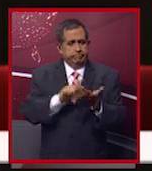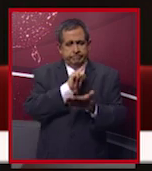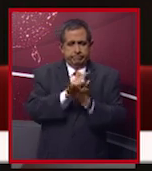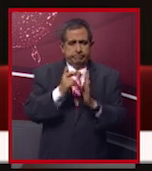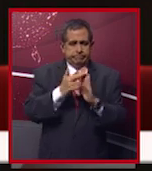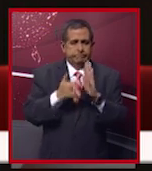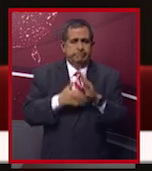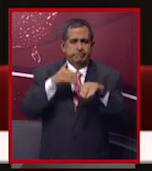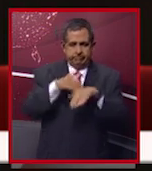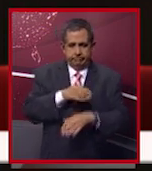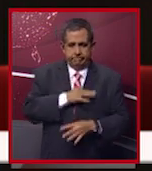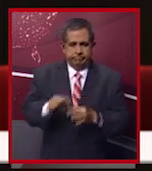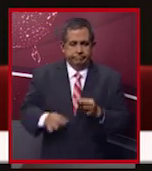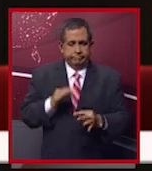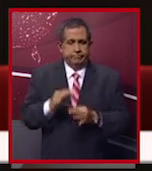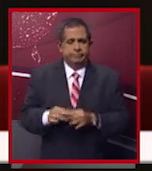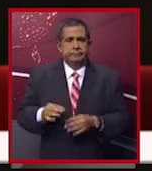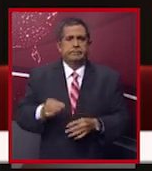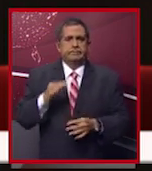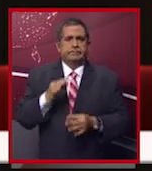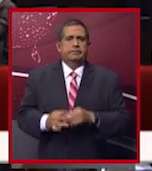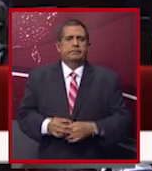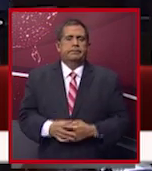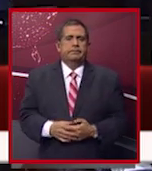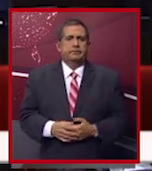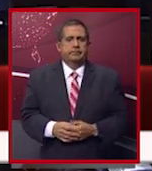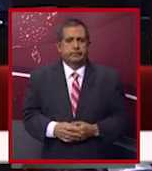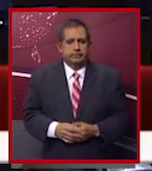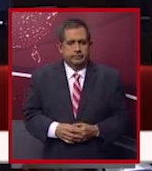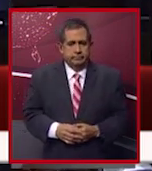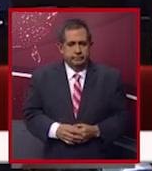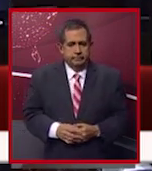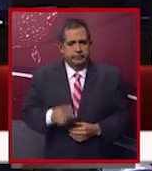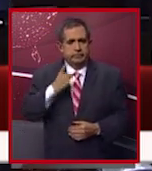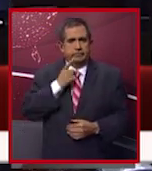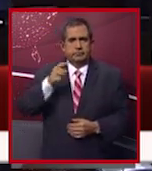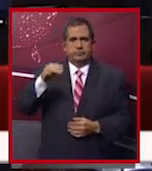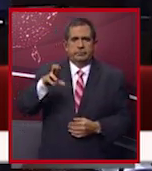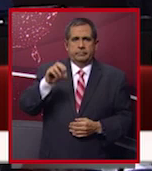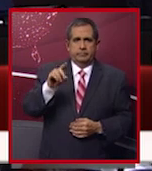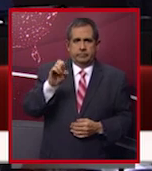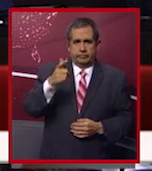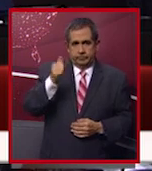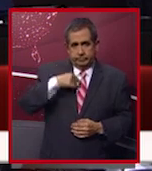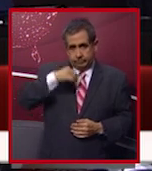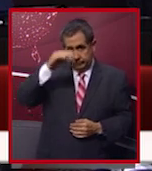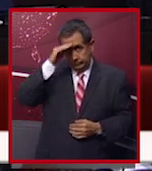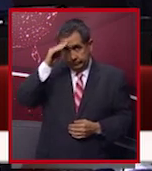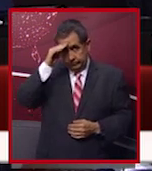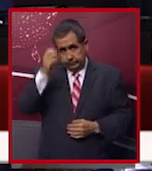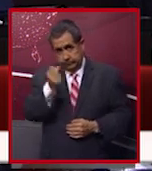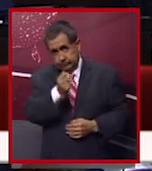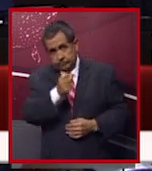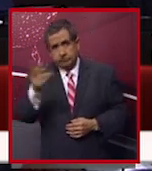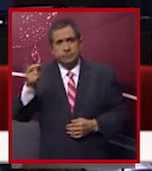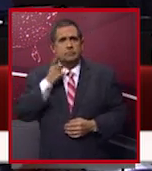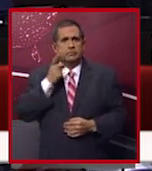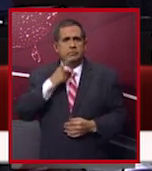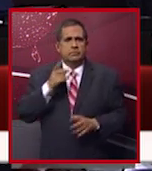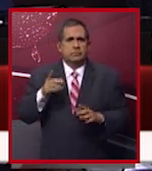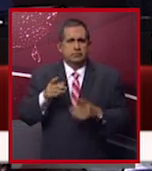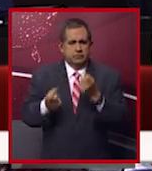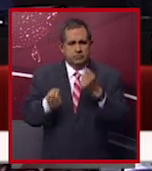instituciones, la ley se respeta y se aplica. El diputado Mario Delgado consideró que algunos